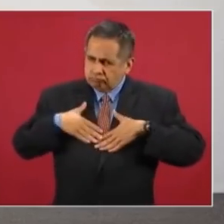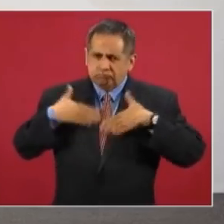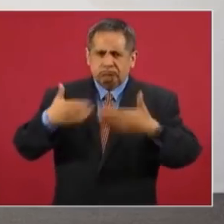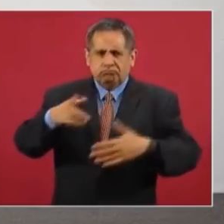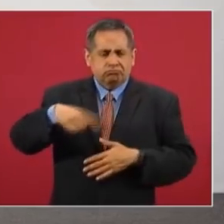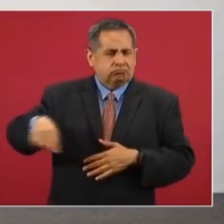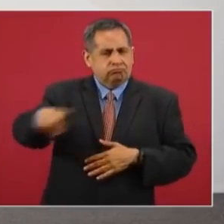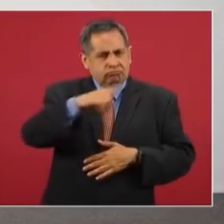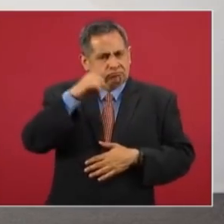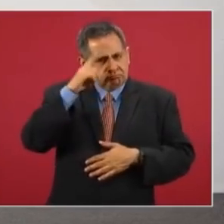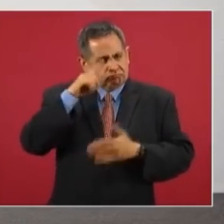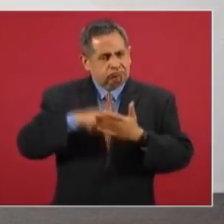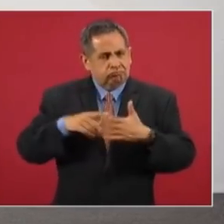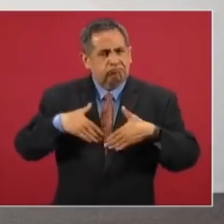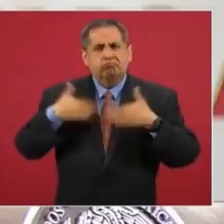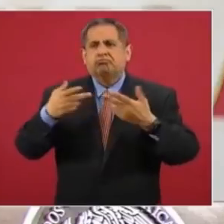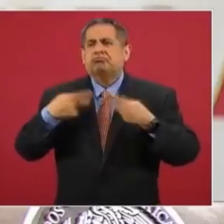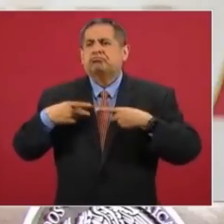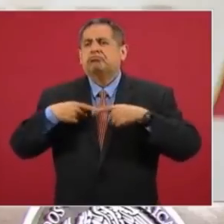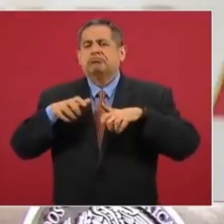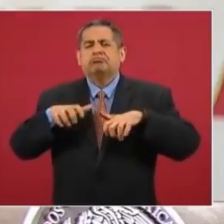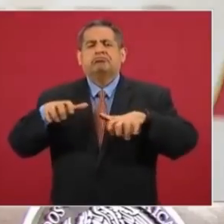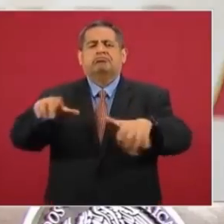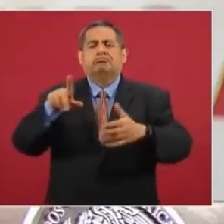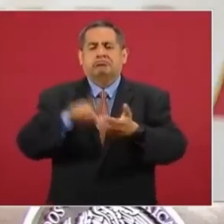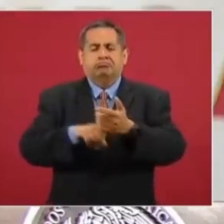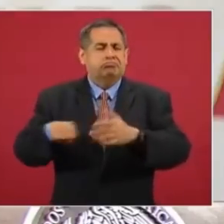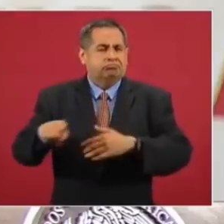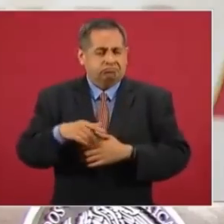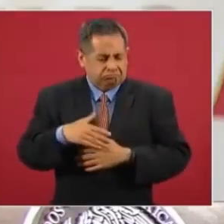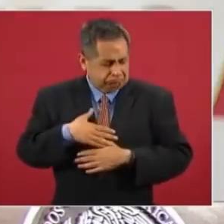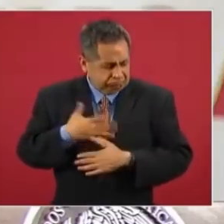Le creo mucho al pueblo, le tengo fe al pueblo.